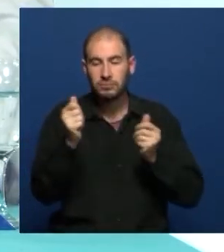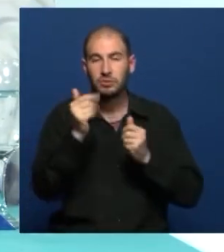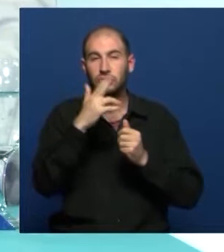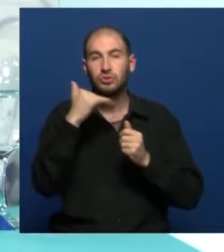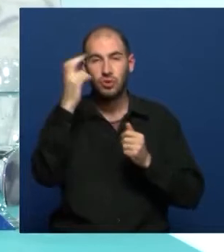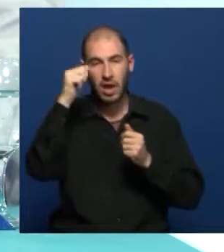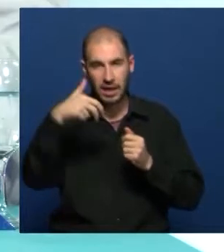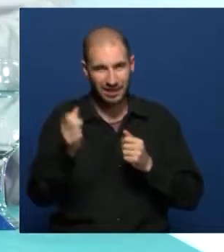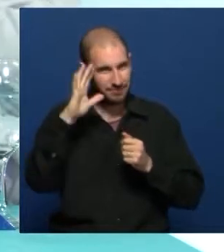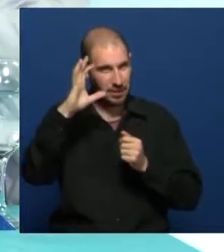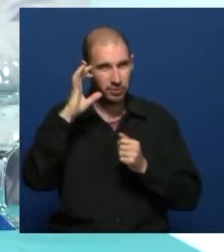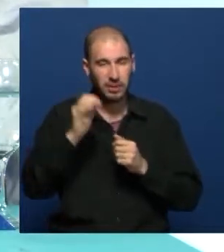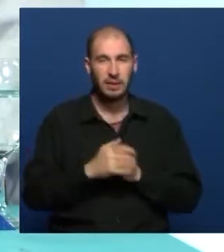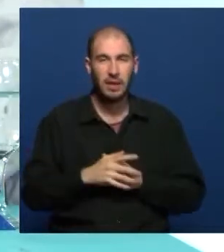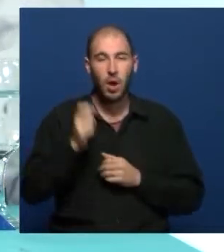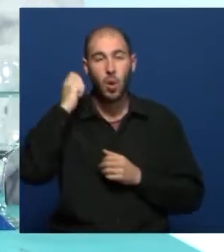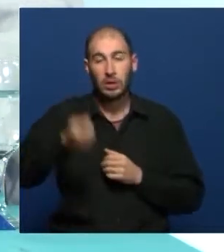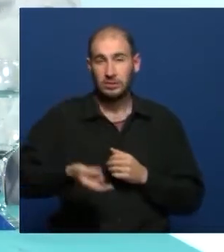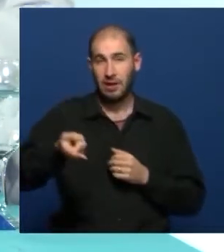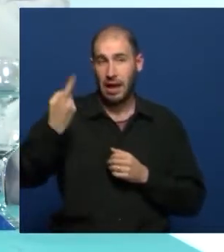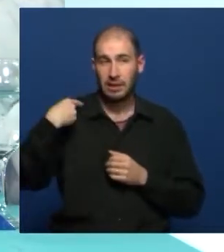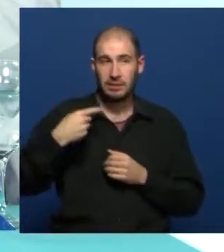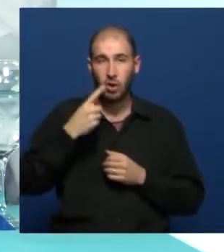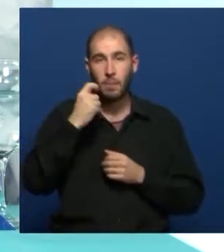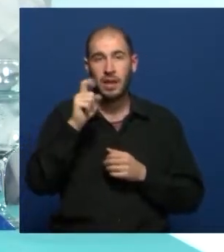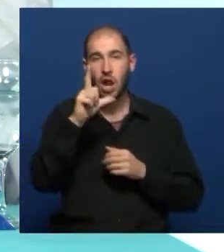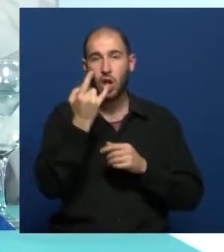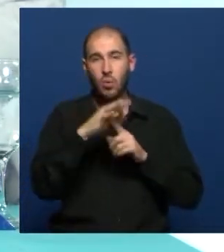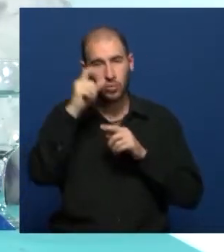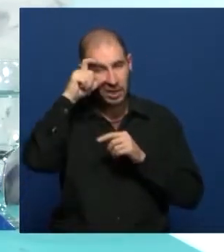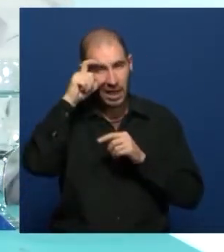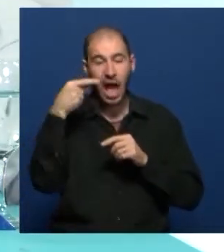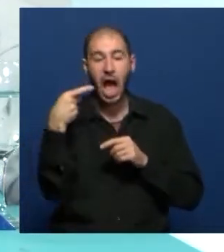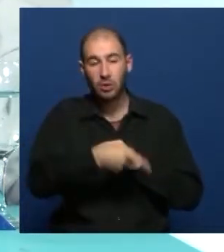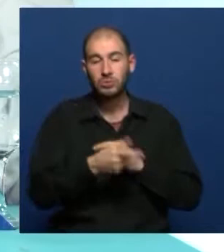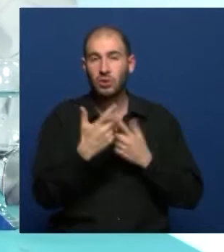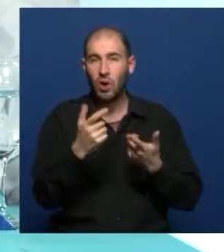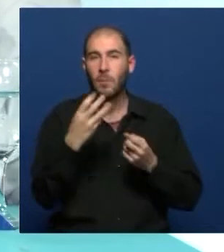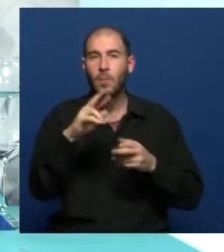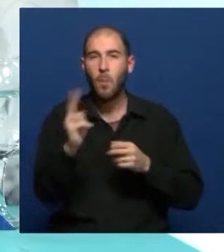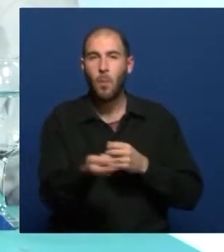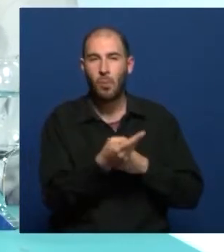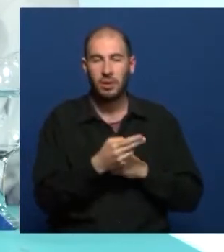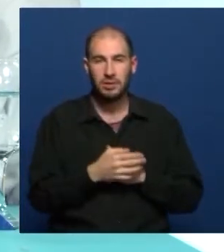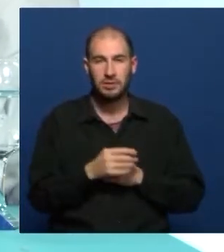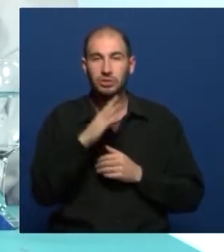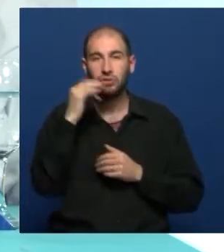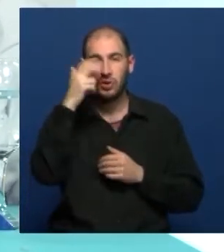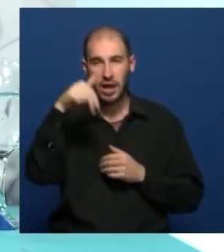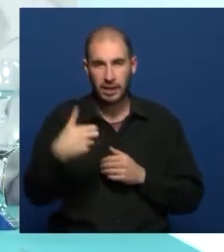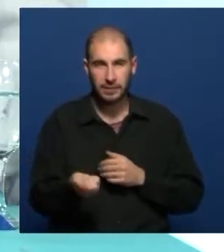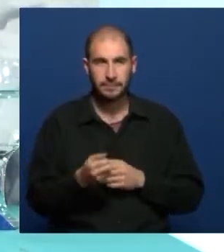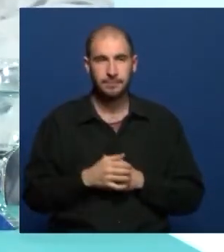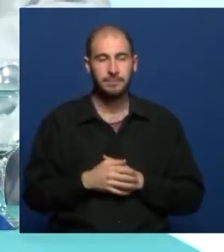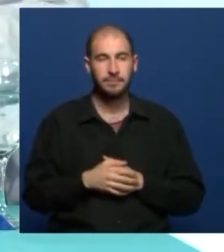chacón recordemos que cuando se hizo el juicio anterior el señor lu que todavía no estaba acusado por la muerte de joana chacón